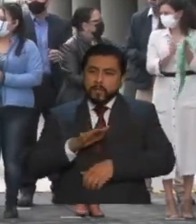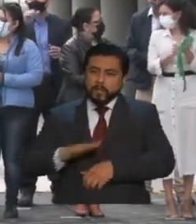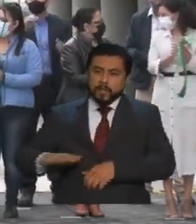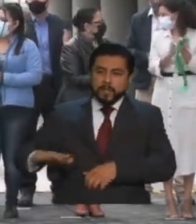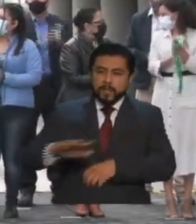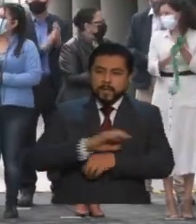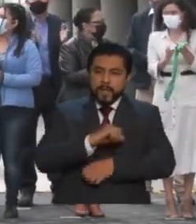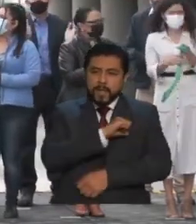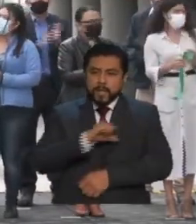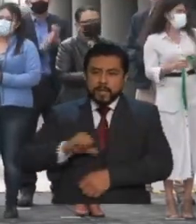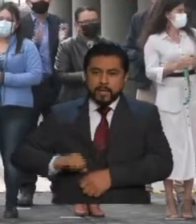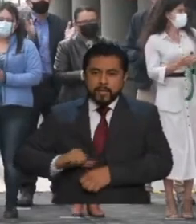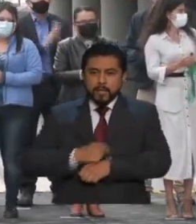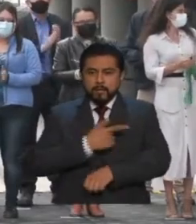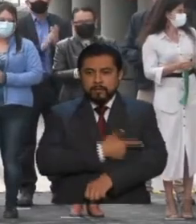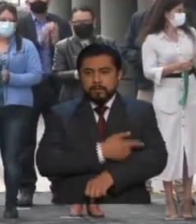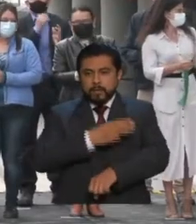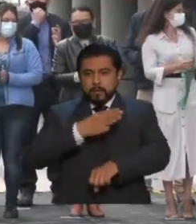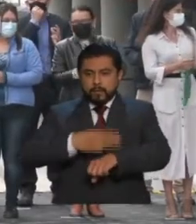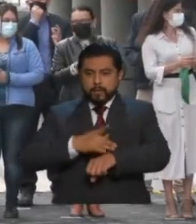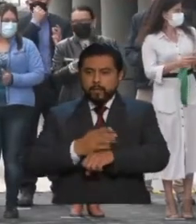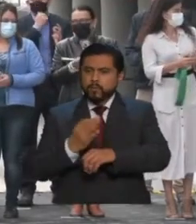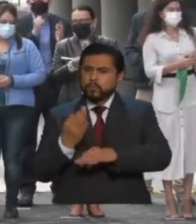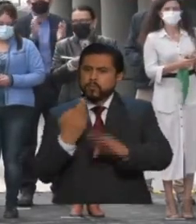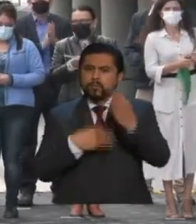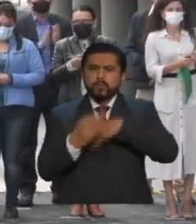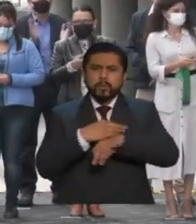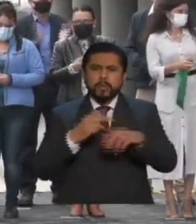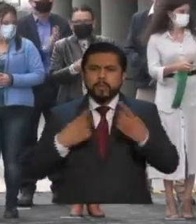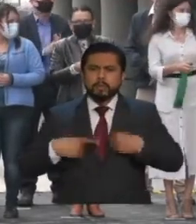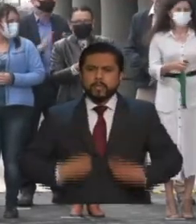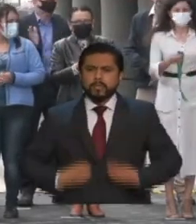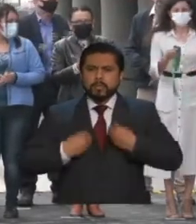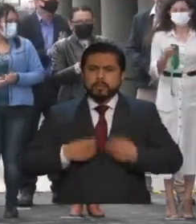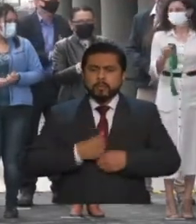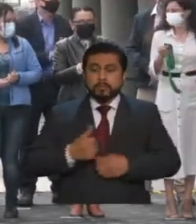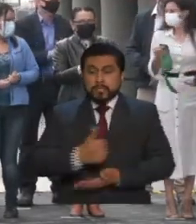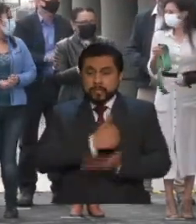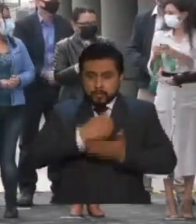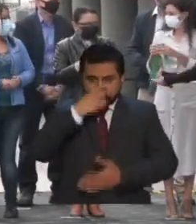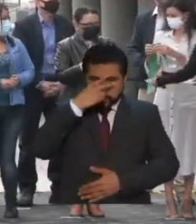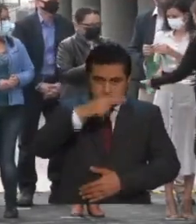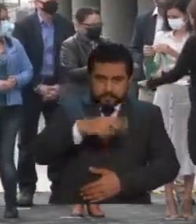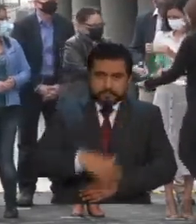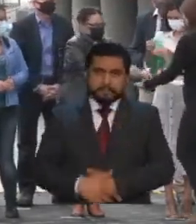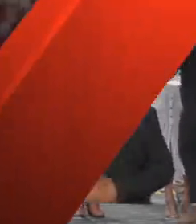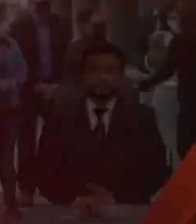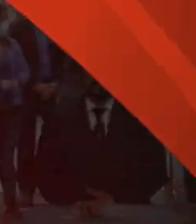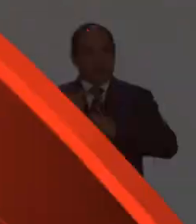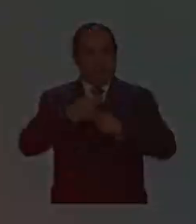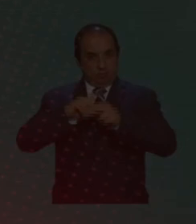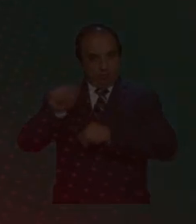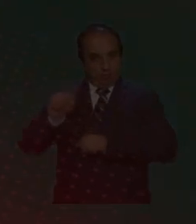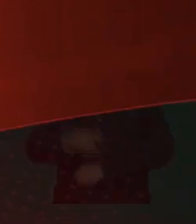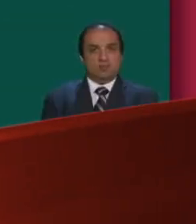la Alcaldía Gustavo A. Madero y de todos los habitantes de la Ciudad de México.